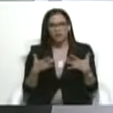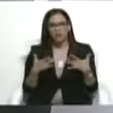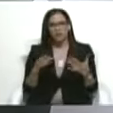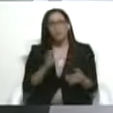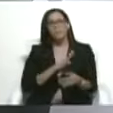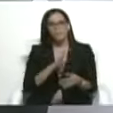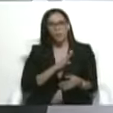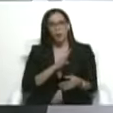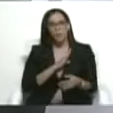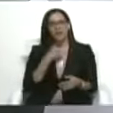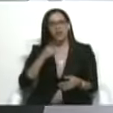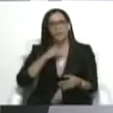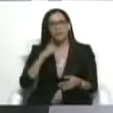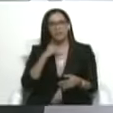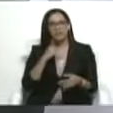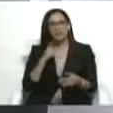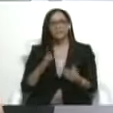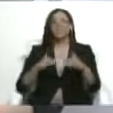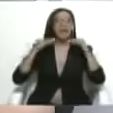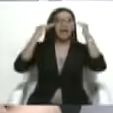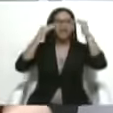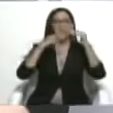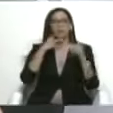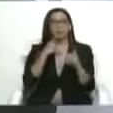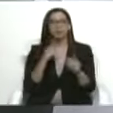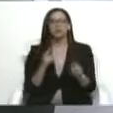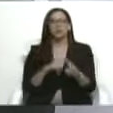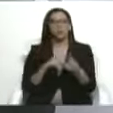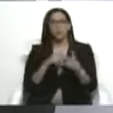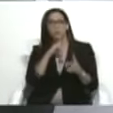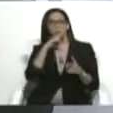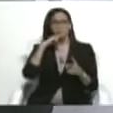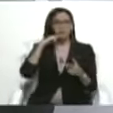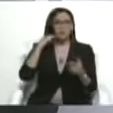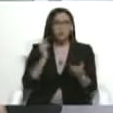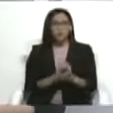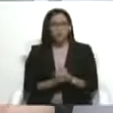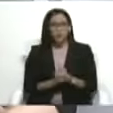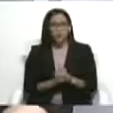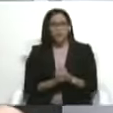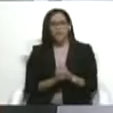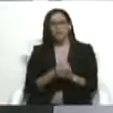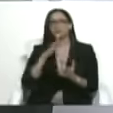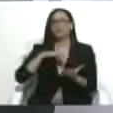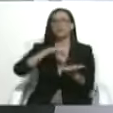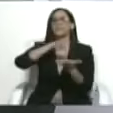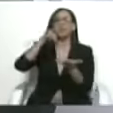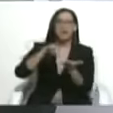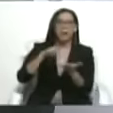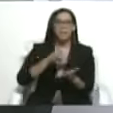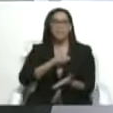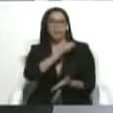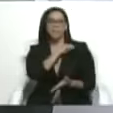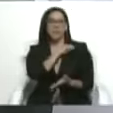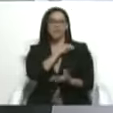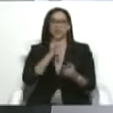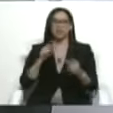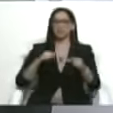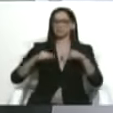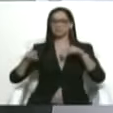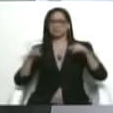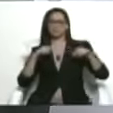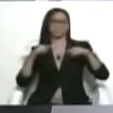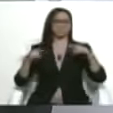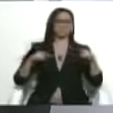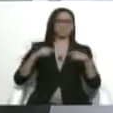propia de la política, de la alta política. Entonces, eso es muy sabroso, estar en Miami, en España o en otro lugar del